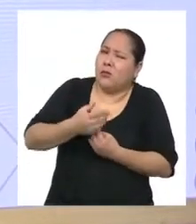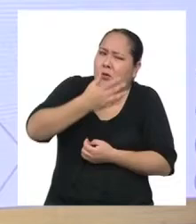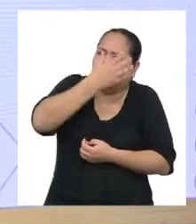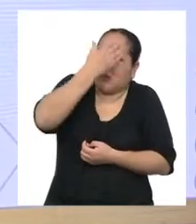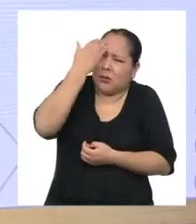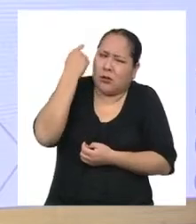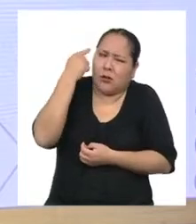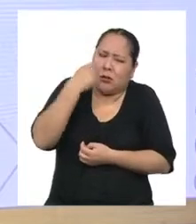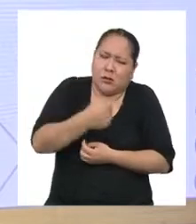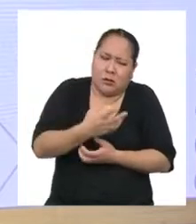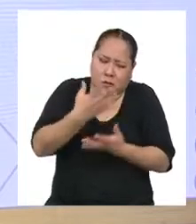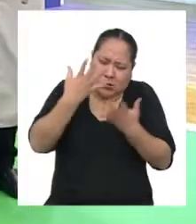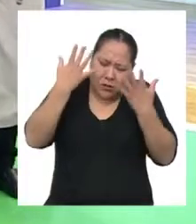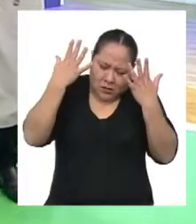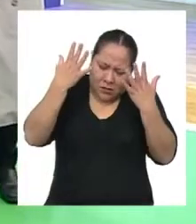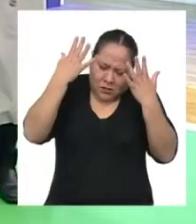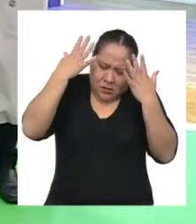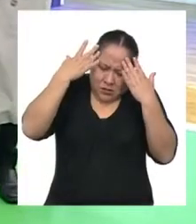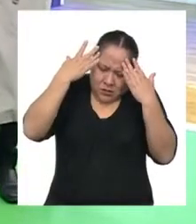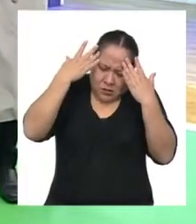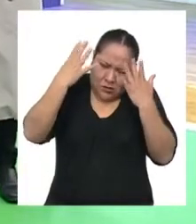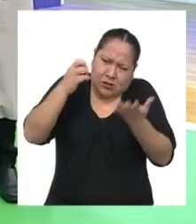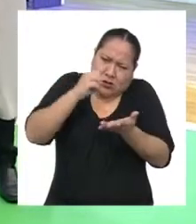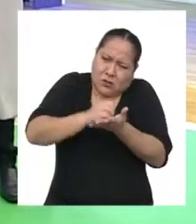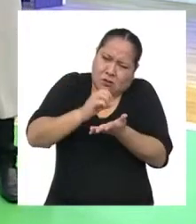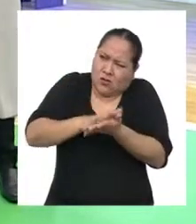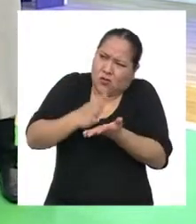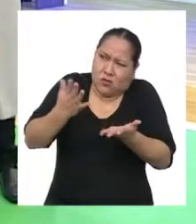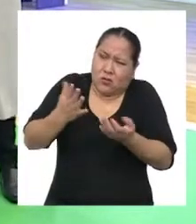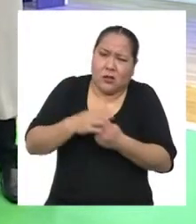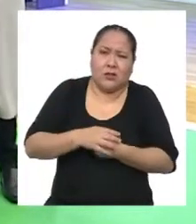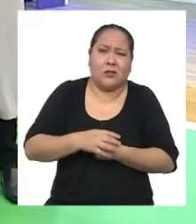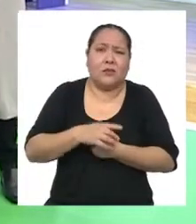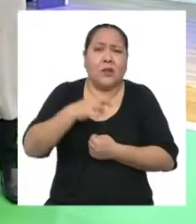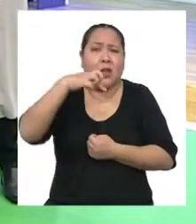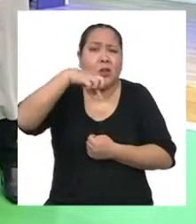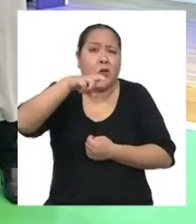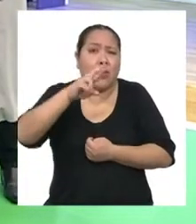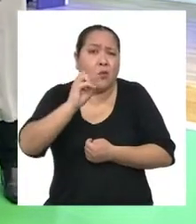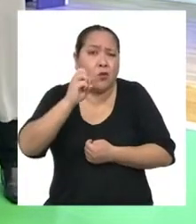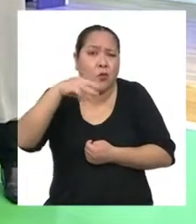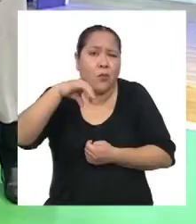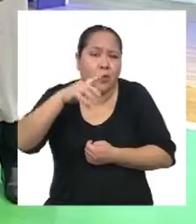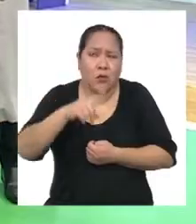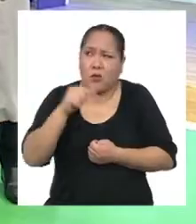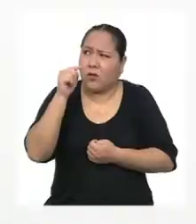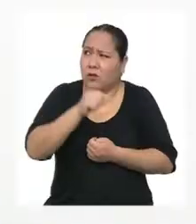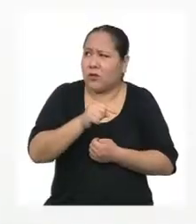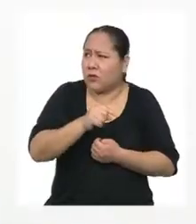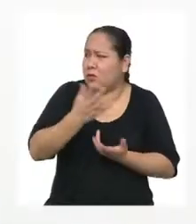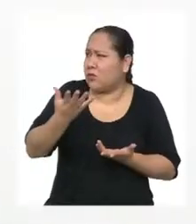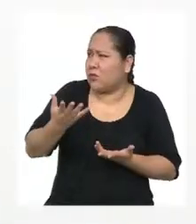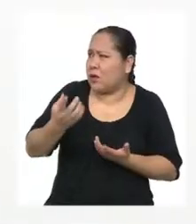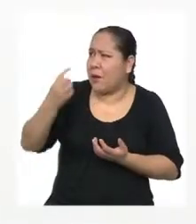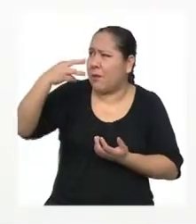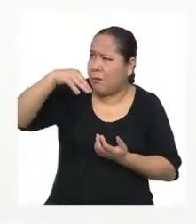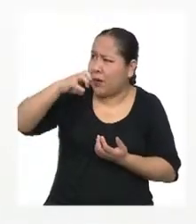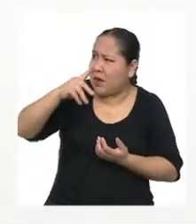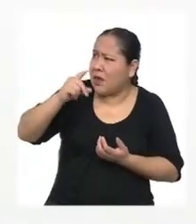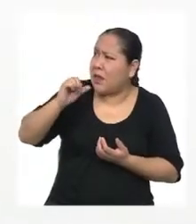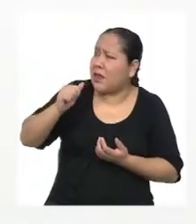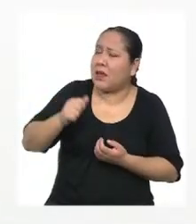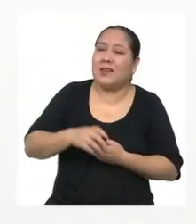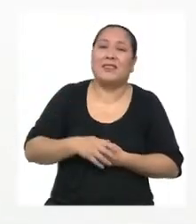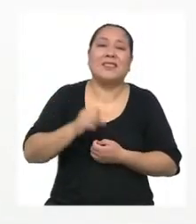bendita libreta? Bueno, entonces, ¿el promedio es una medida de tendencia central? Sí, al